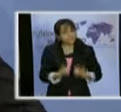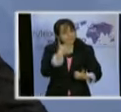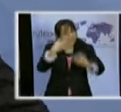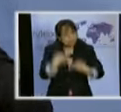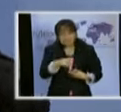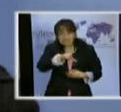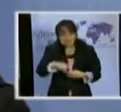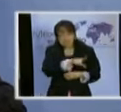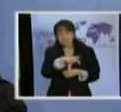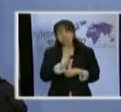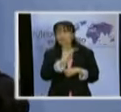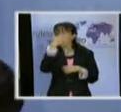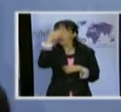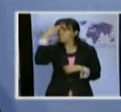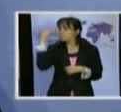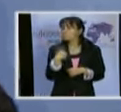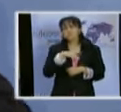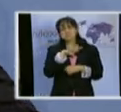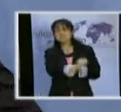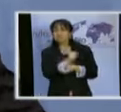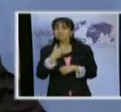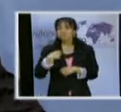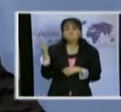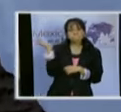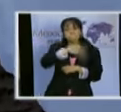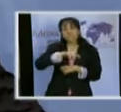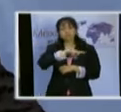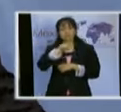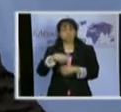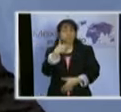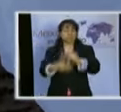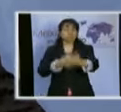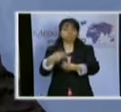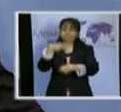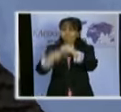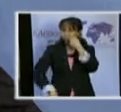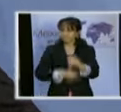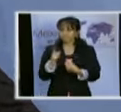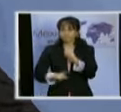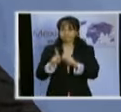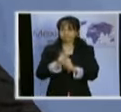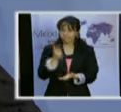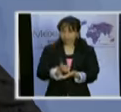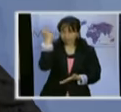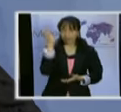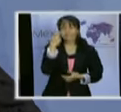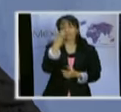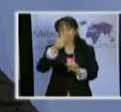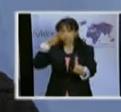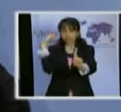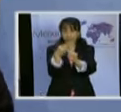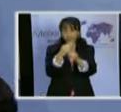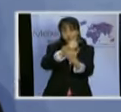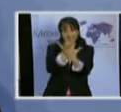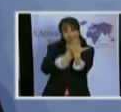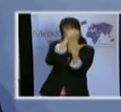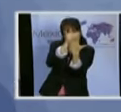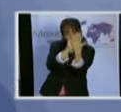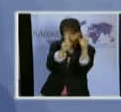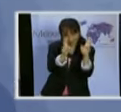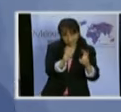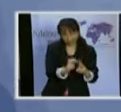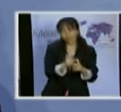contraproducentes. En esa medida, en esta nueva etapa de negociación de la Agenda post-2015, nos hemos